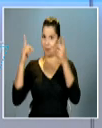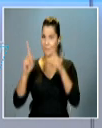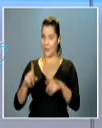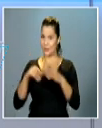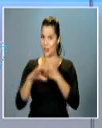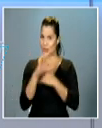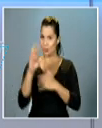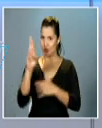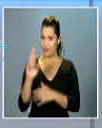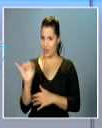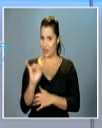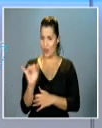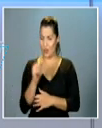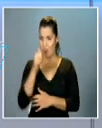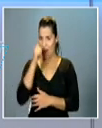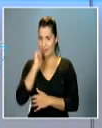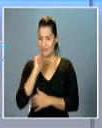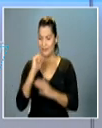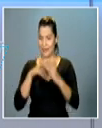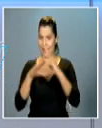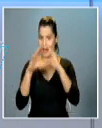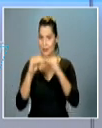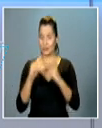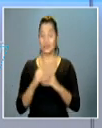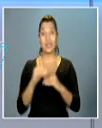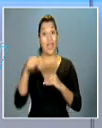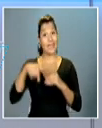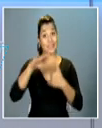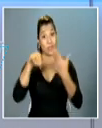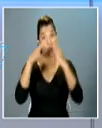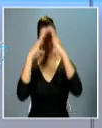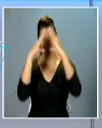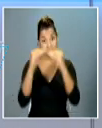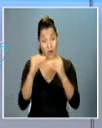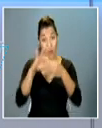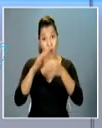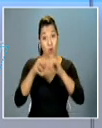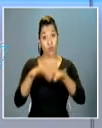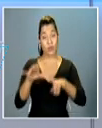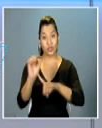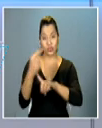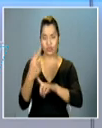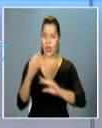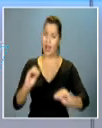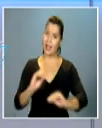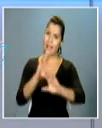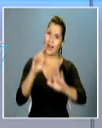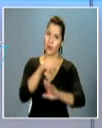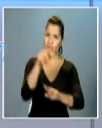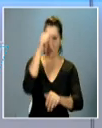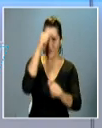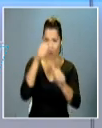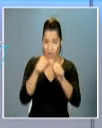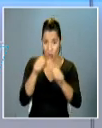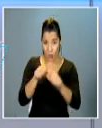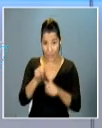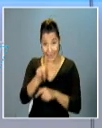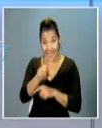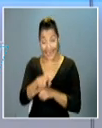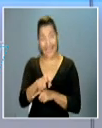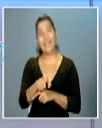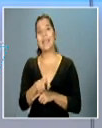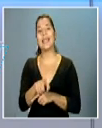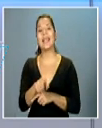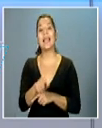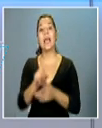de la manera que se dio durante la noche de este miércoles. Esta es toda la información de redes sociales. Por supuesto, recuerde darle clic a nuestra página